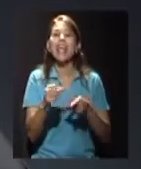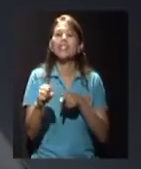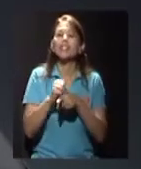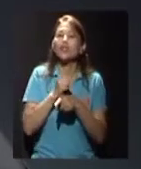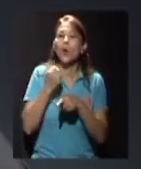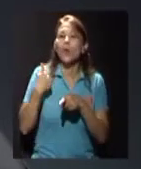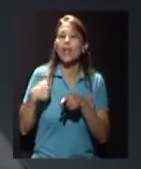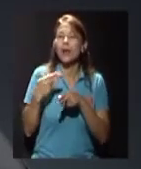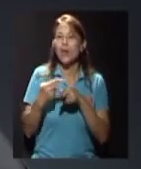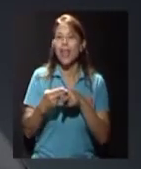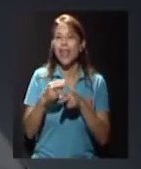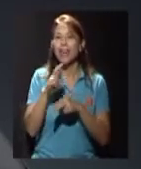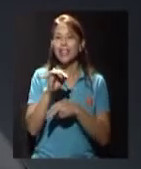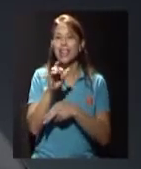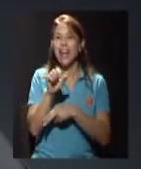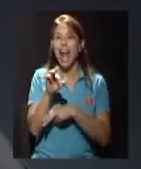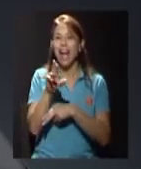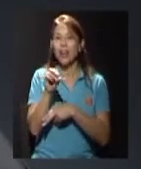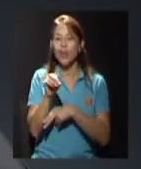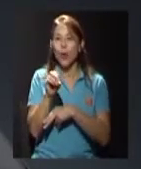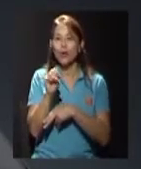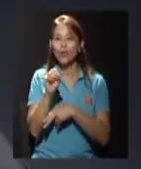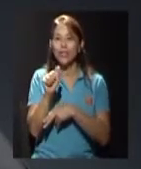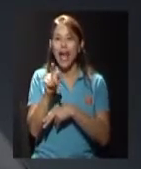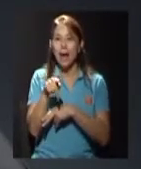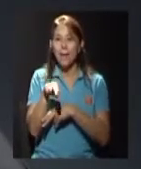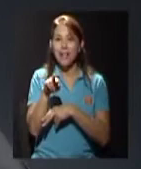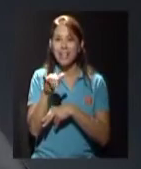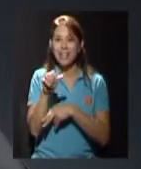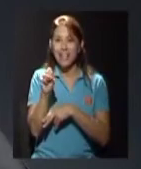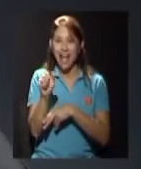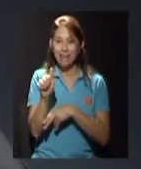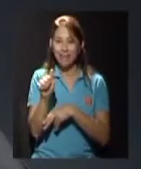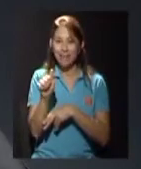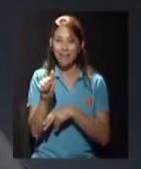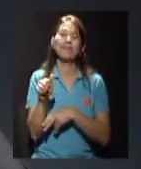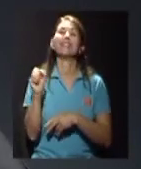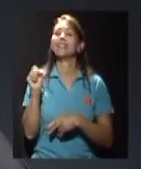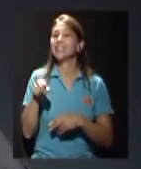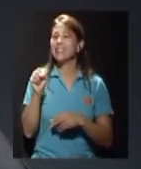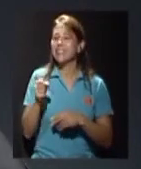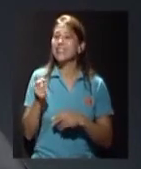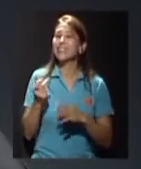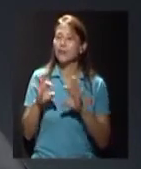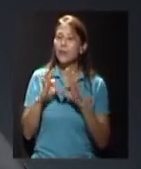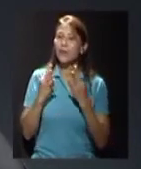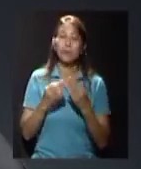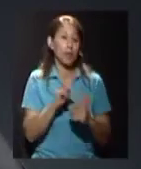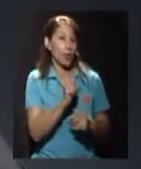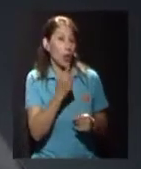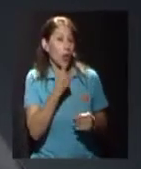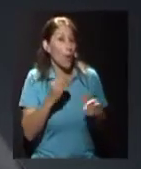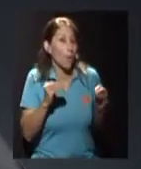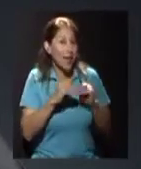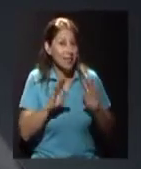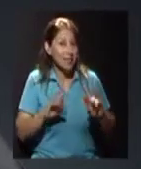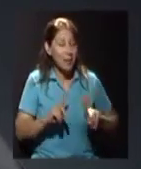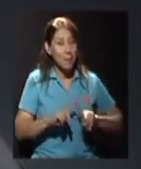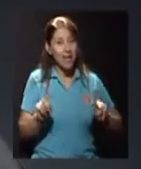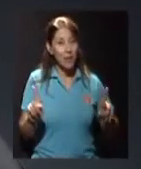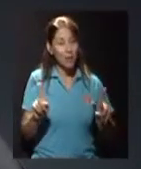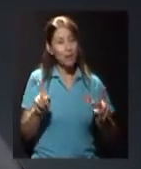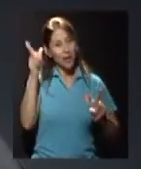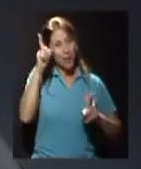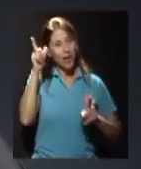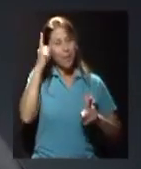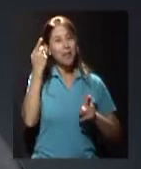del ricardo saprissa si efectivamente hacia los ojos de manera que no digo más pero y obviamente de ahí